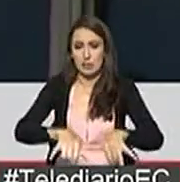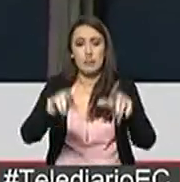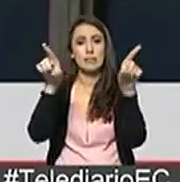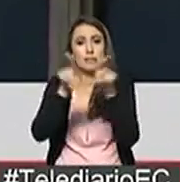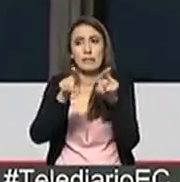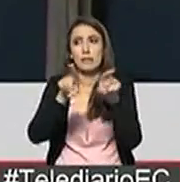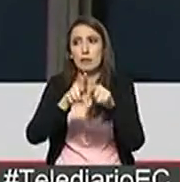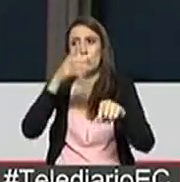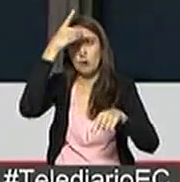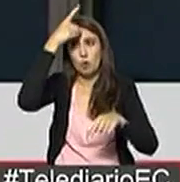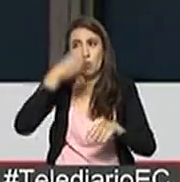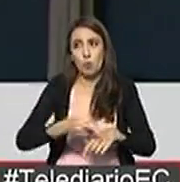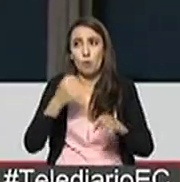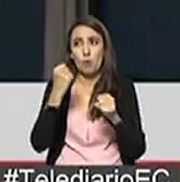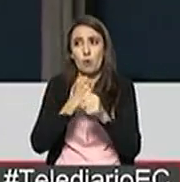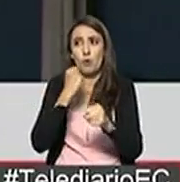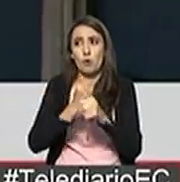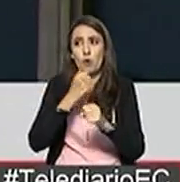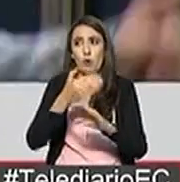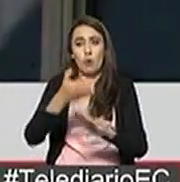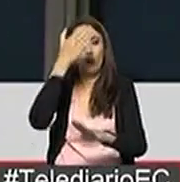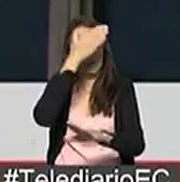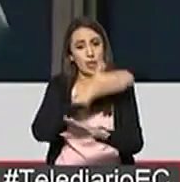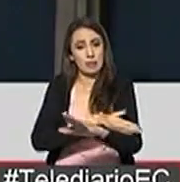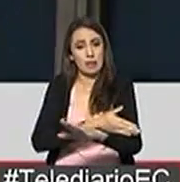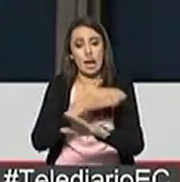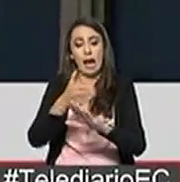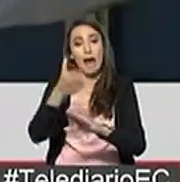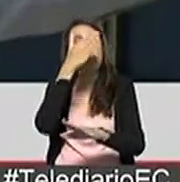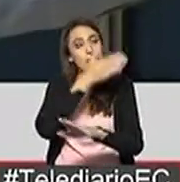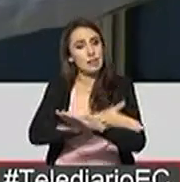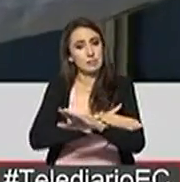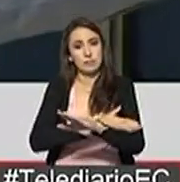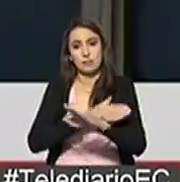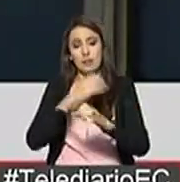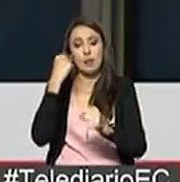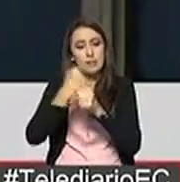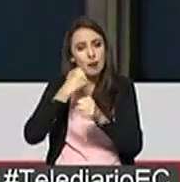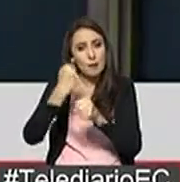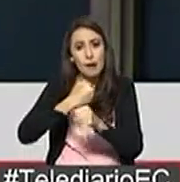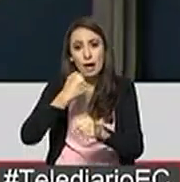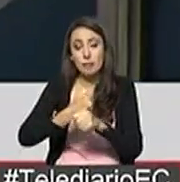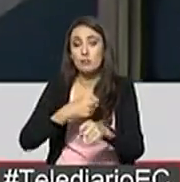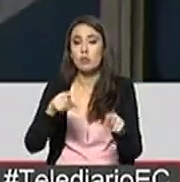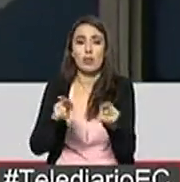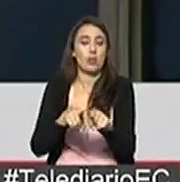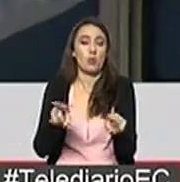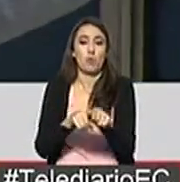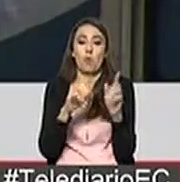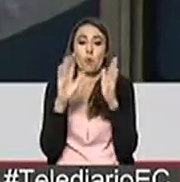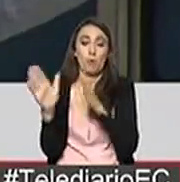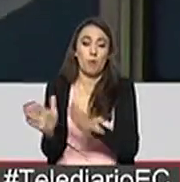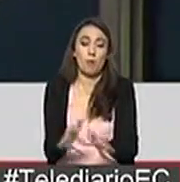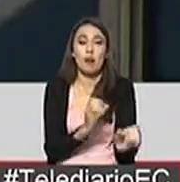misma decisión que estuvimos antes levantando nuestro trabajo en esta institución